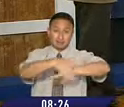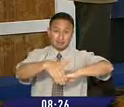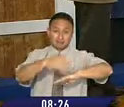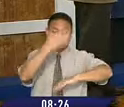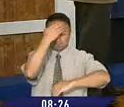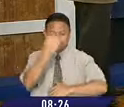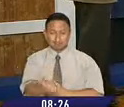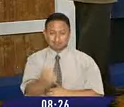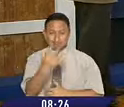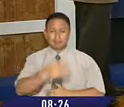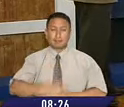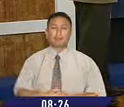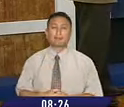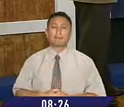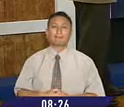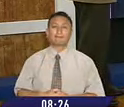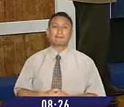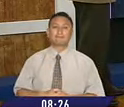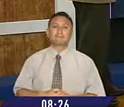días.